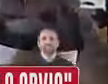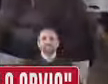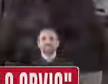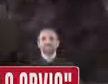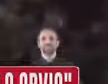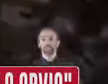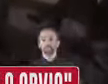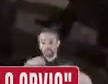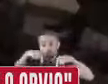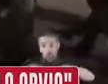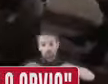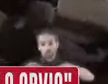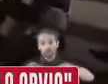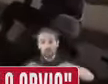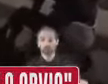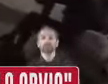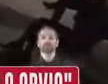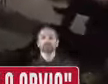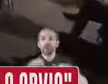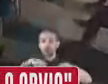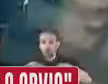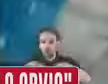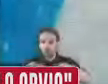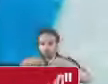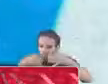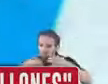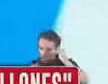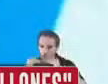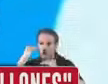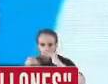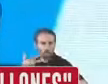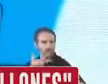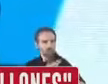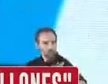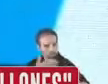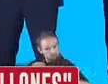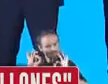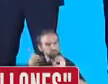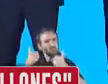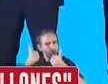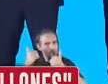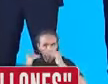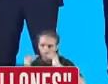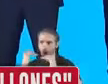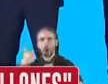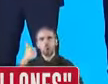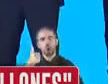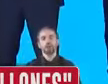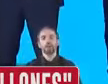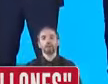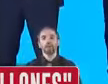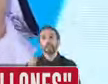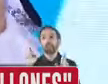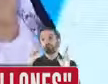y hoy estamos bueno muy aceptable nivel de vacunados y vacunadas y también cruzando